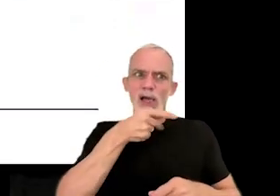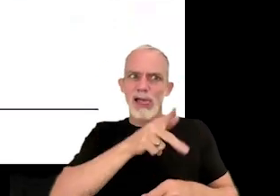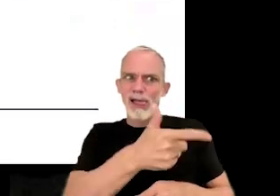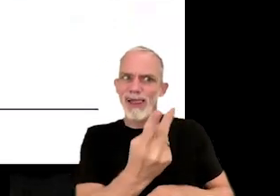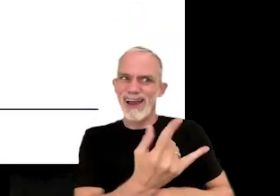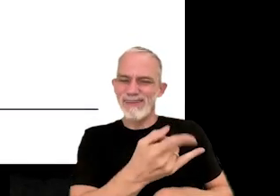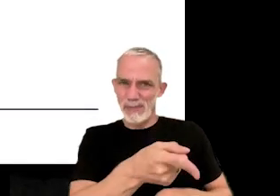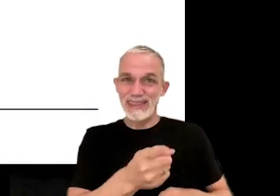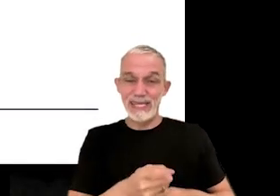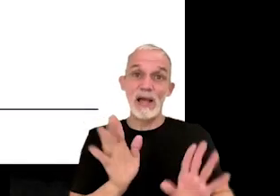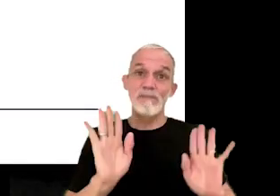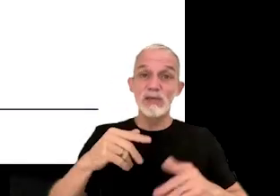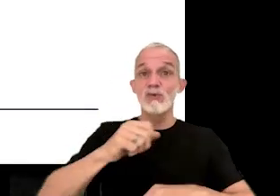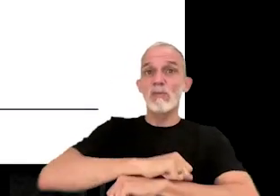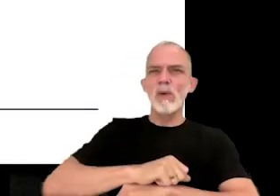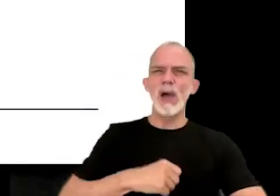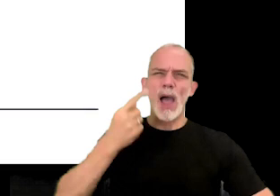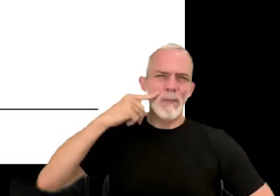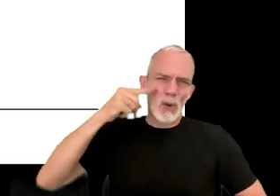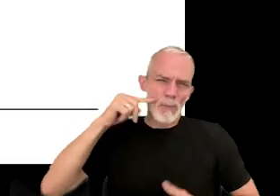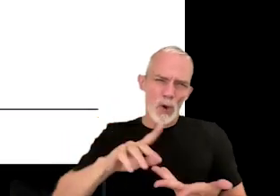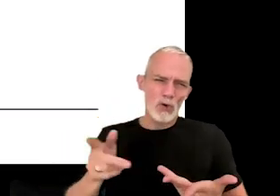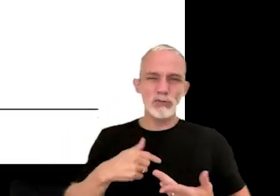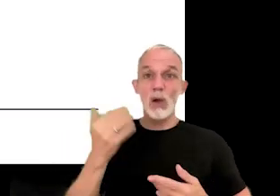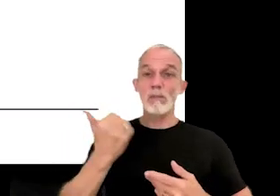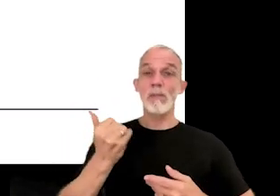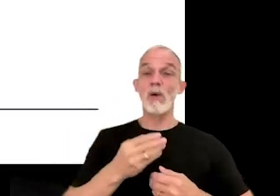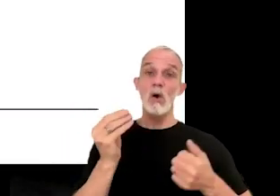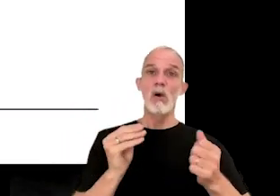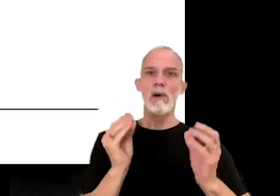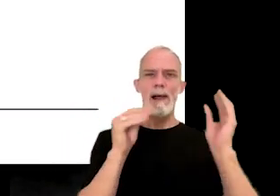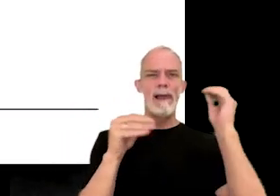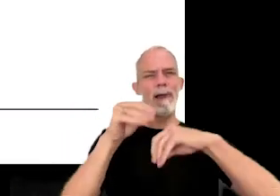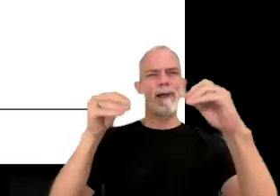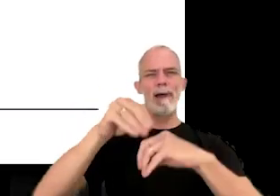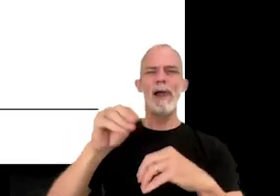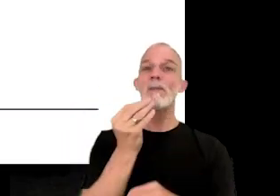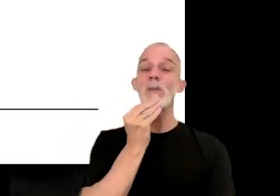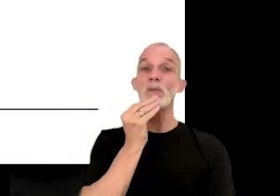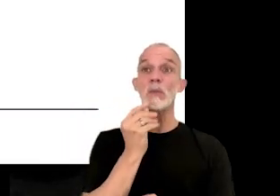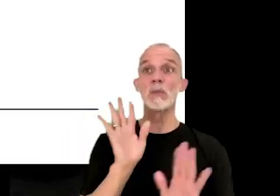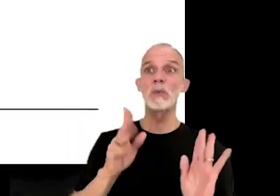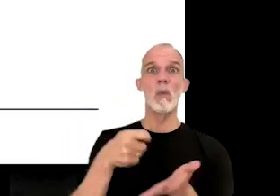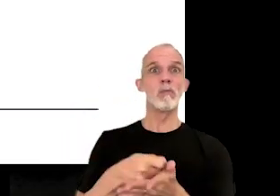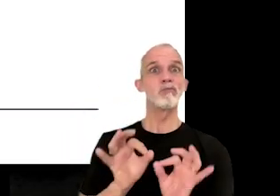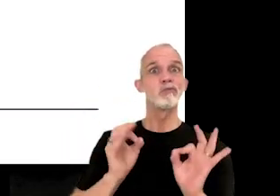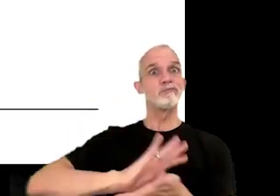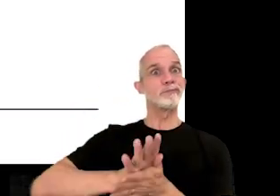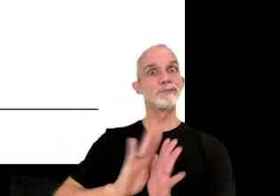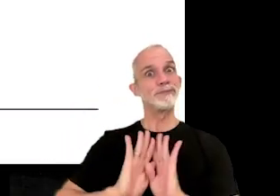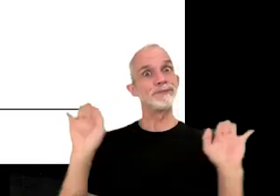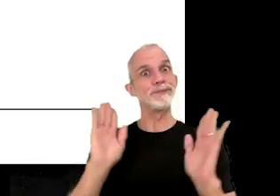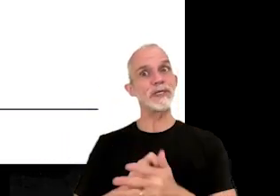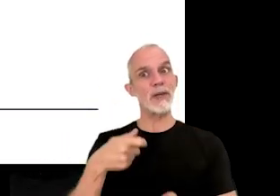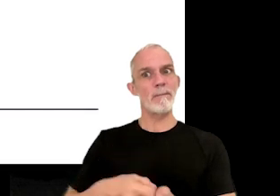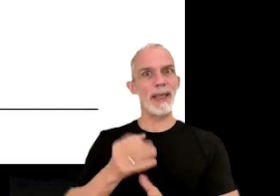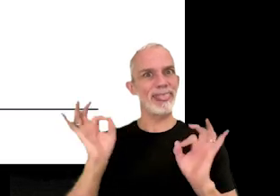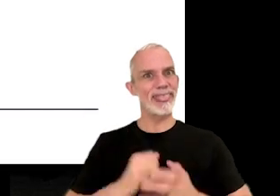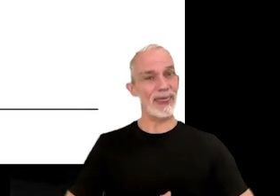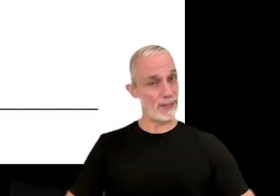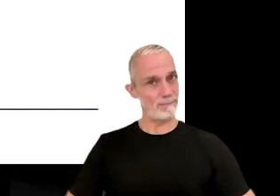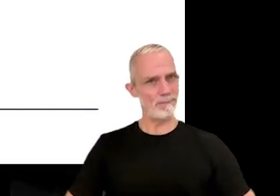Es una conducta ardidosa de desplegar una serie de artificios para simular la cancelación y de tal modo evitar su pago.